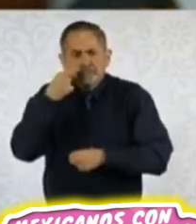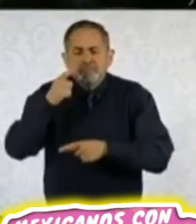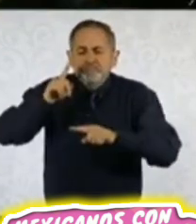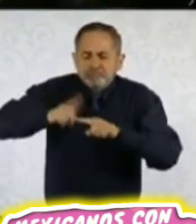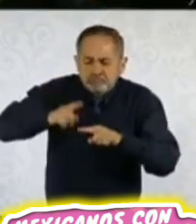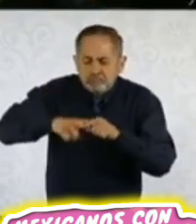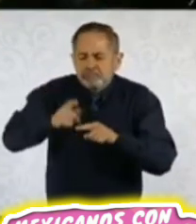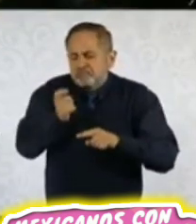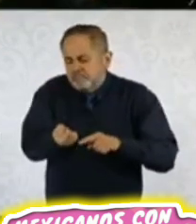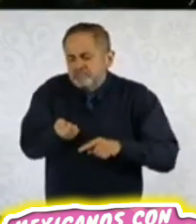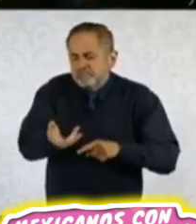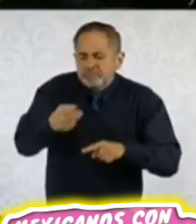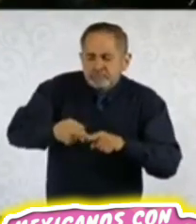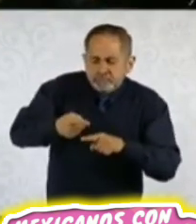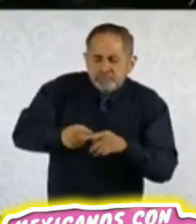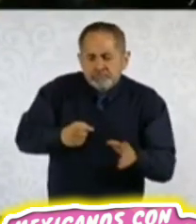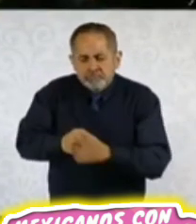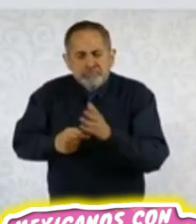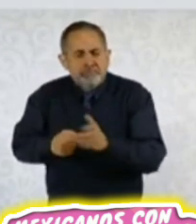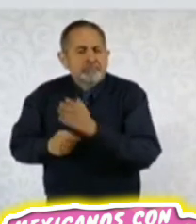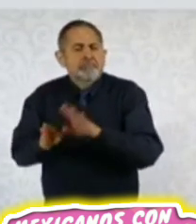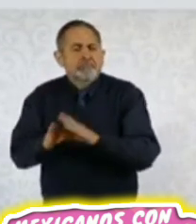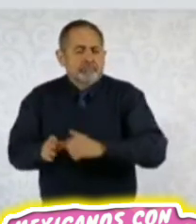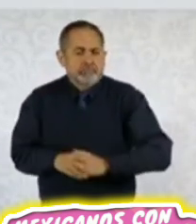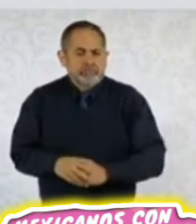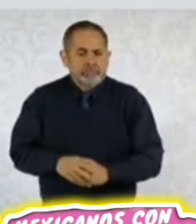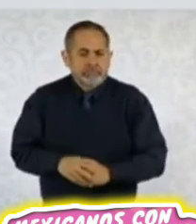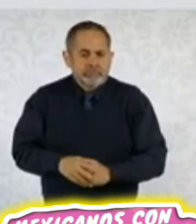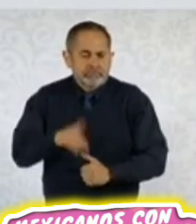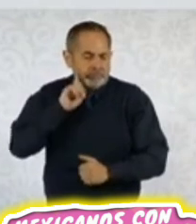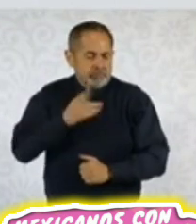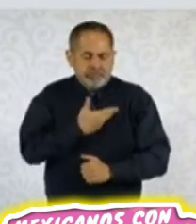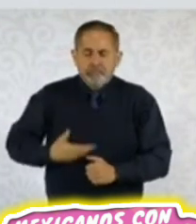cuerpos sin identificar. Sí, lo estamos trabajando.